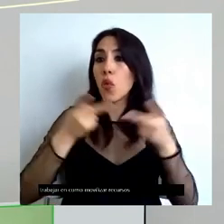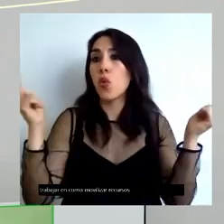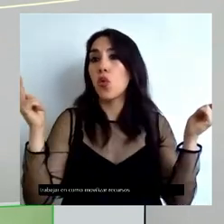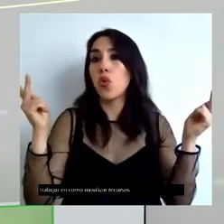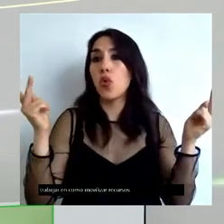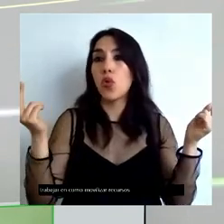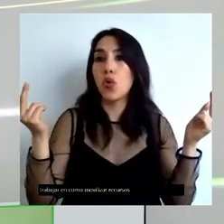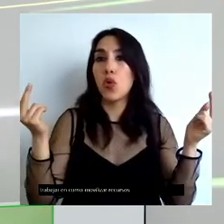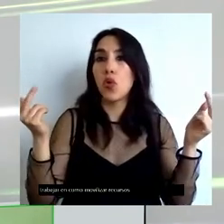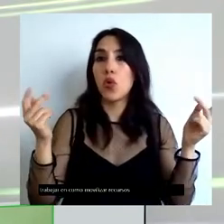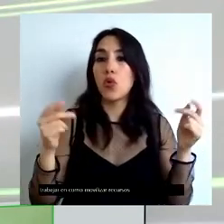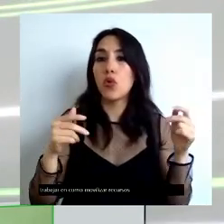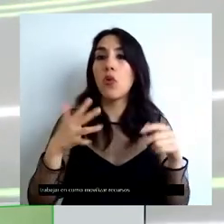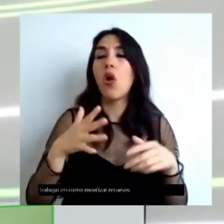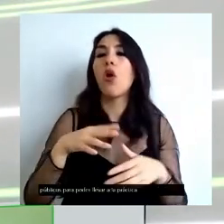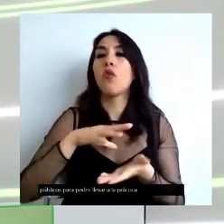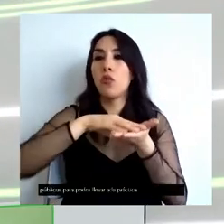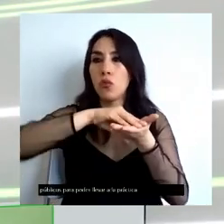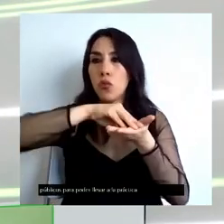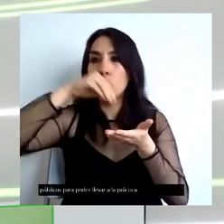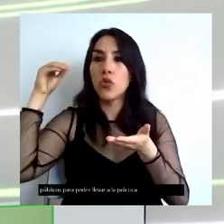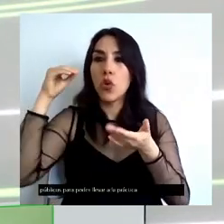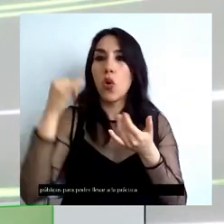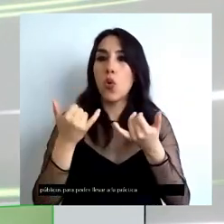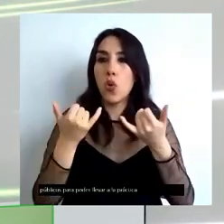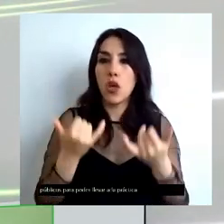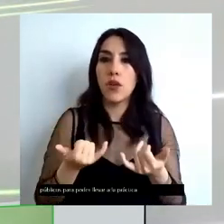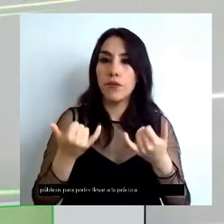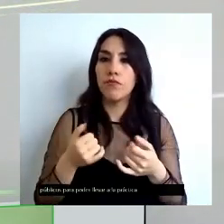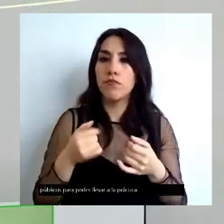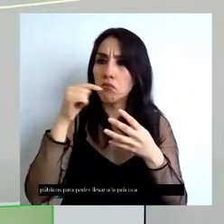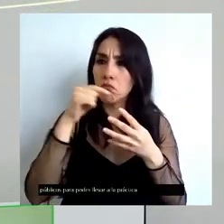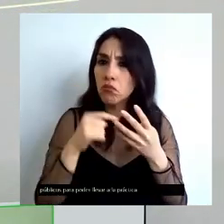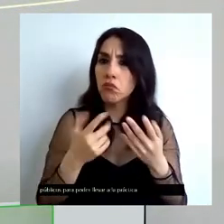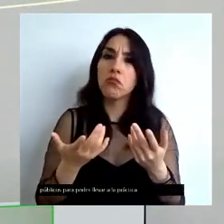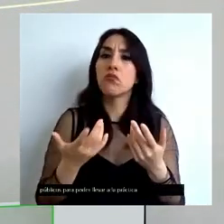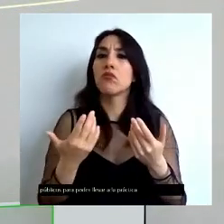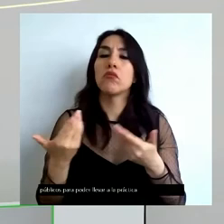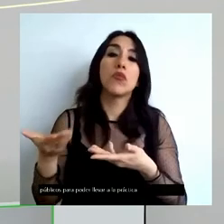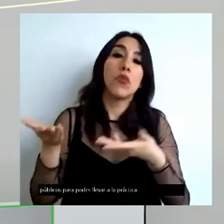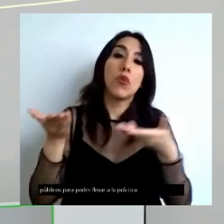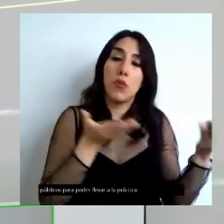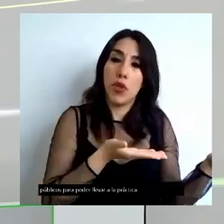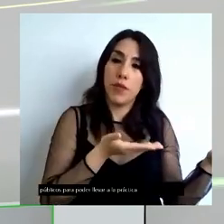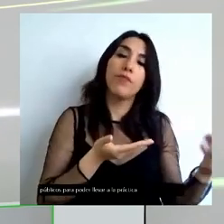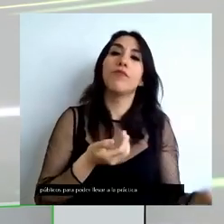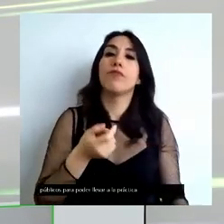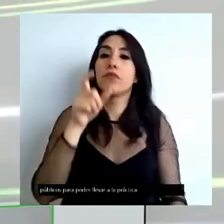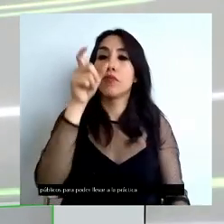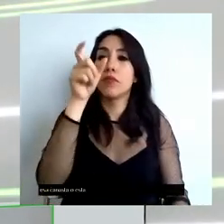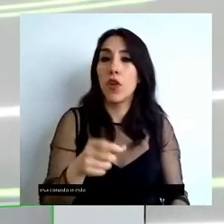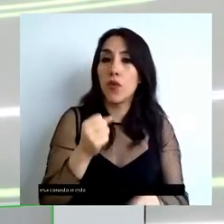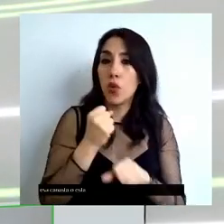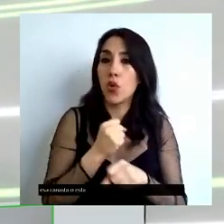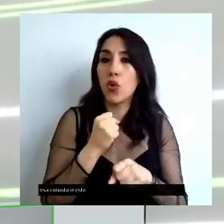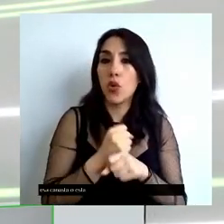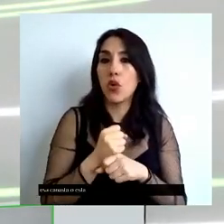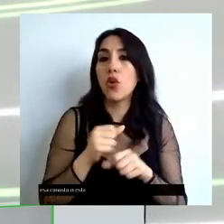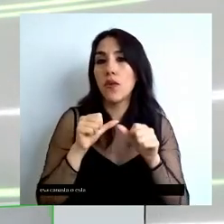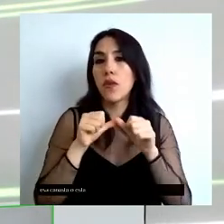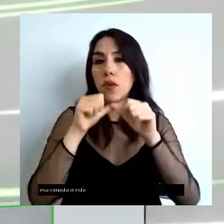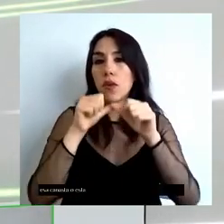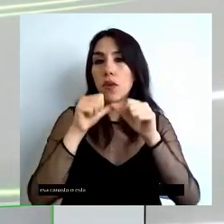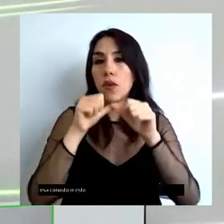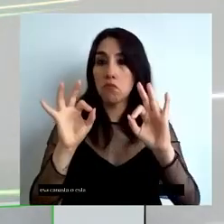esa canasta o esa herramienta tan importante para que pueda ser efectiva la realidad de muchos